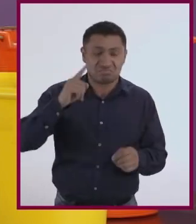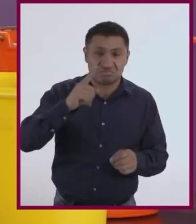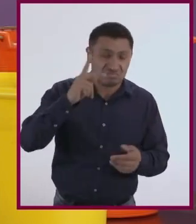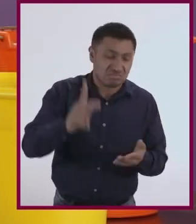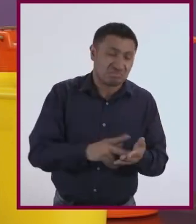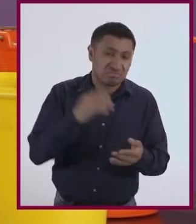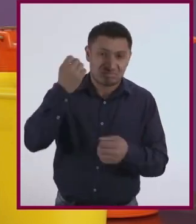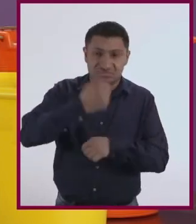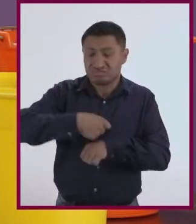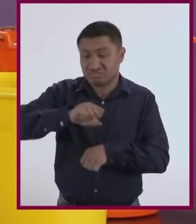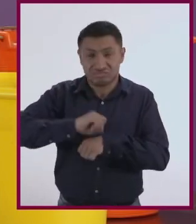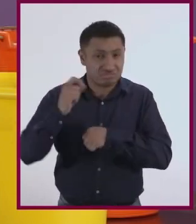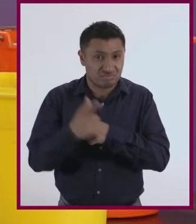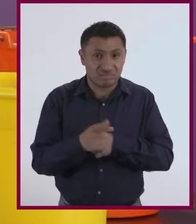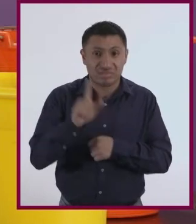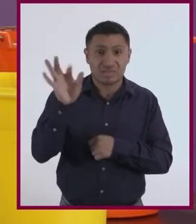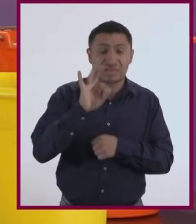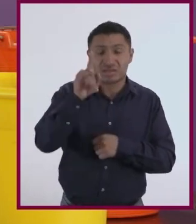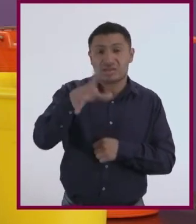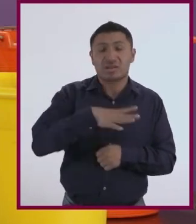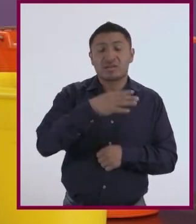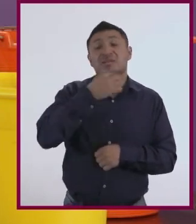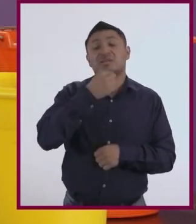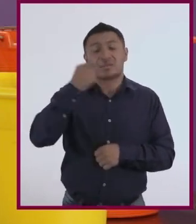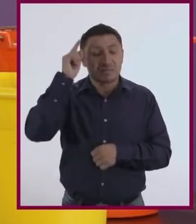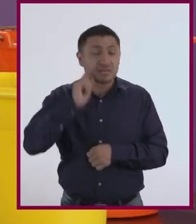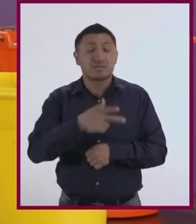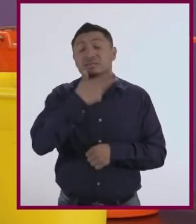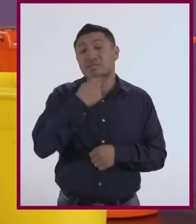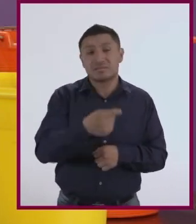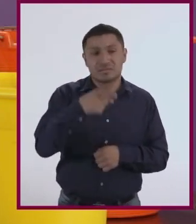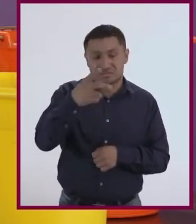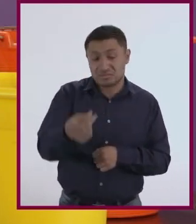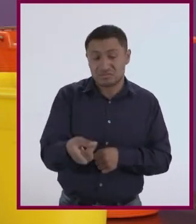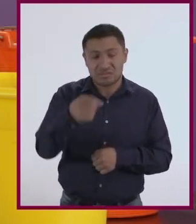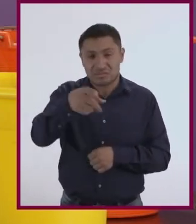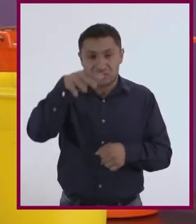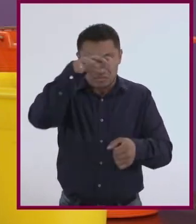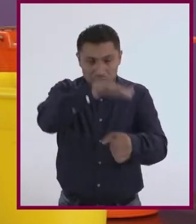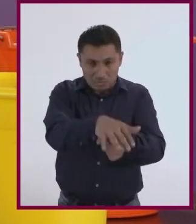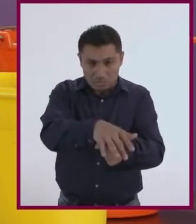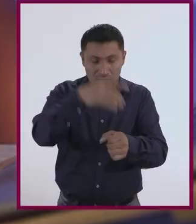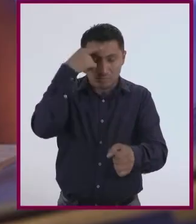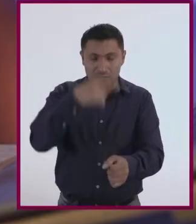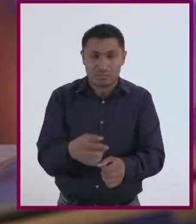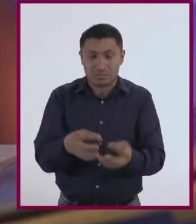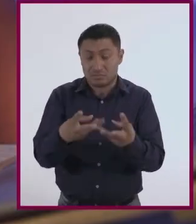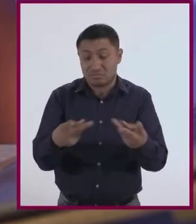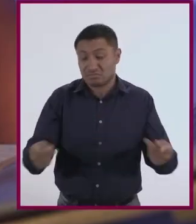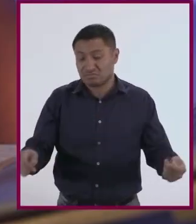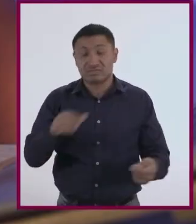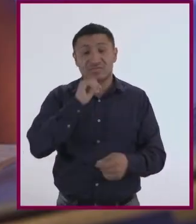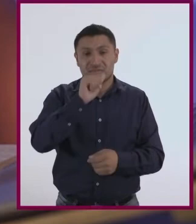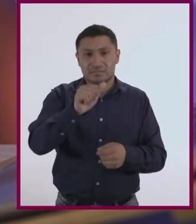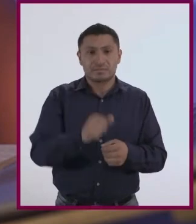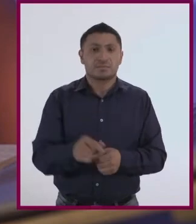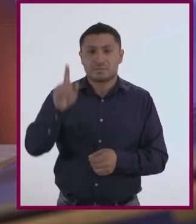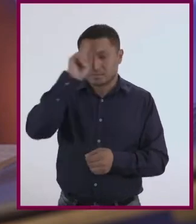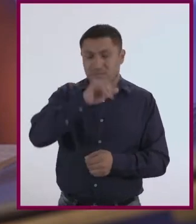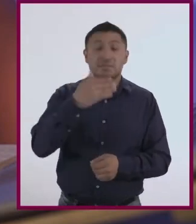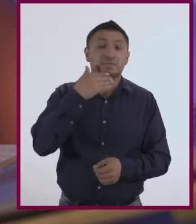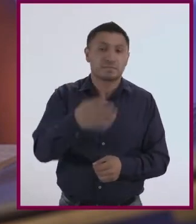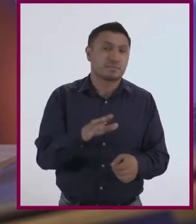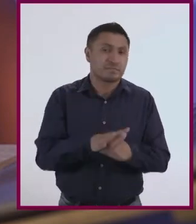la semana. Si tienes niñas y niños o perros en casa, siempre tapa bien tu compostera para evitar desastres. Muy buenas recomendaciones,